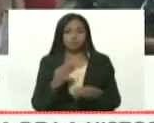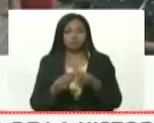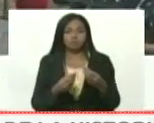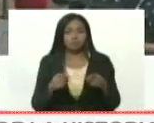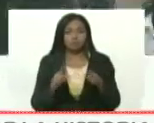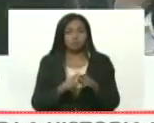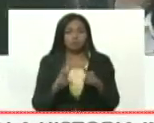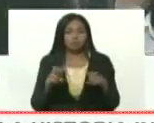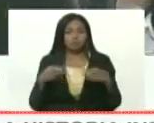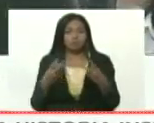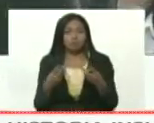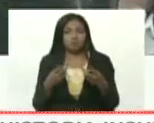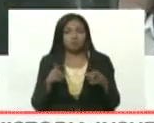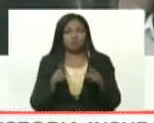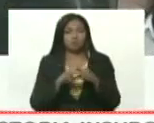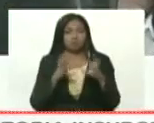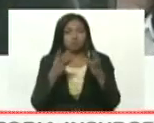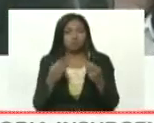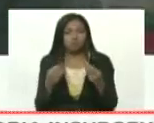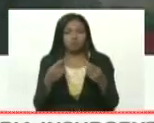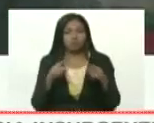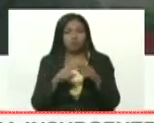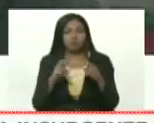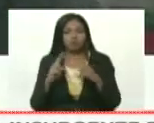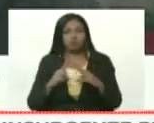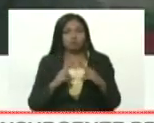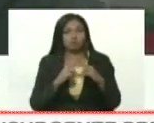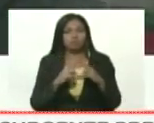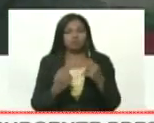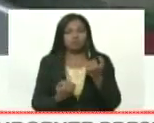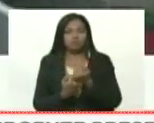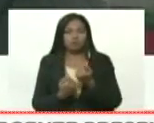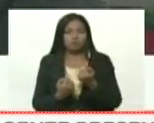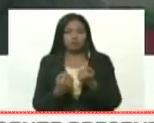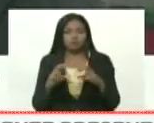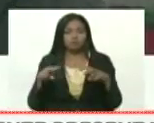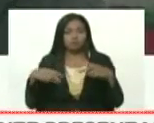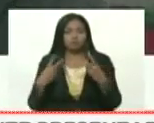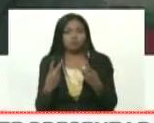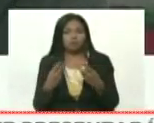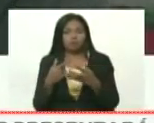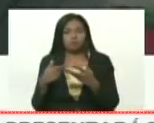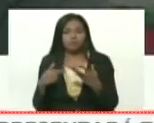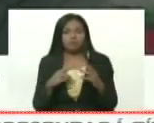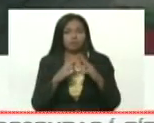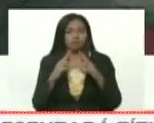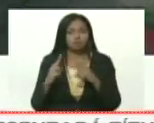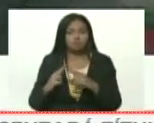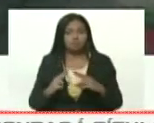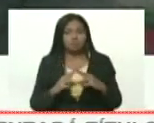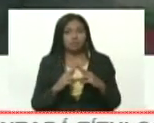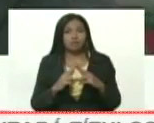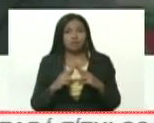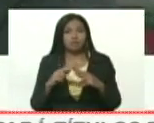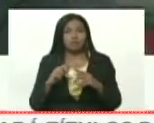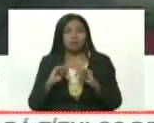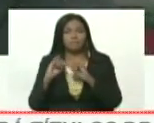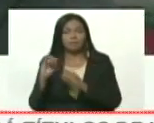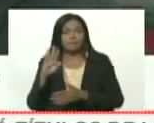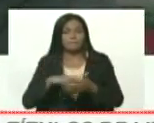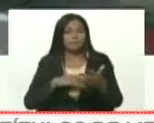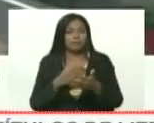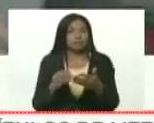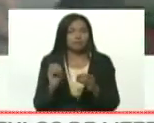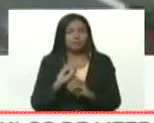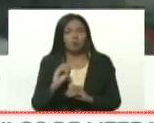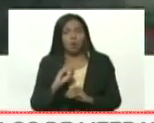como es un nuevo conjunto numérico, es un conocimiento base para la generación de otros conocimientos, sea en la misma matemática, en